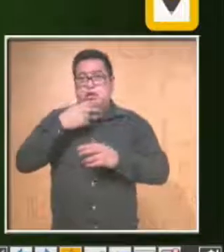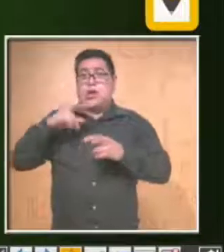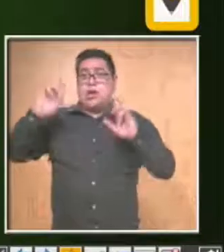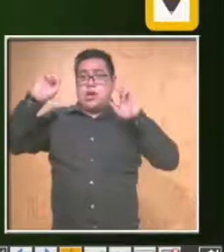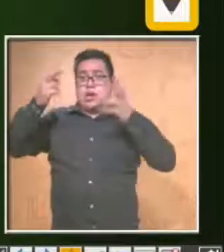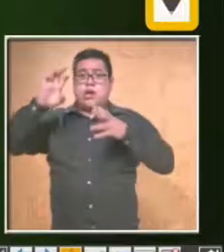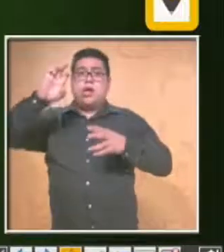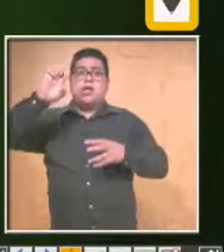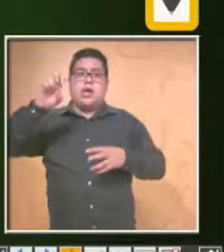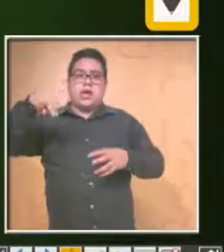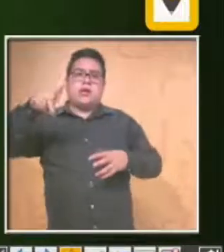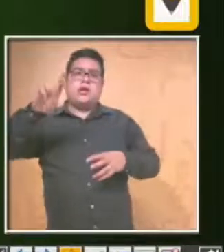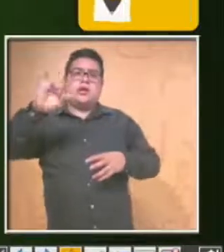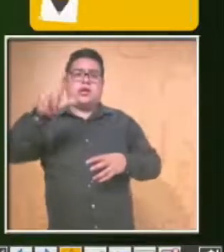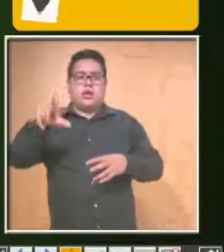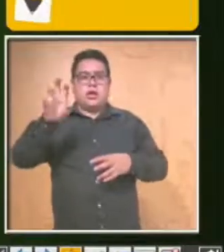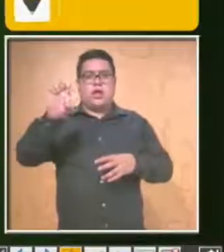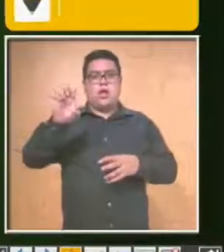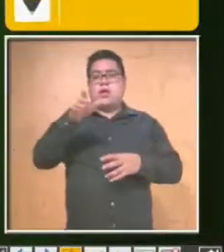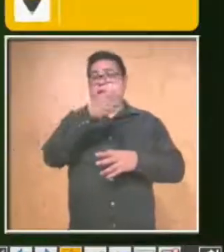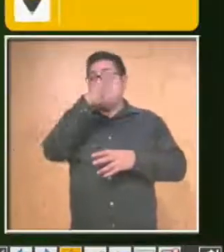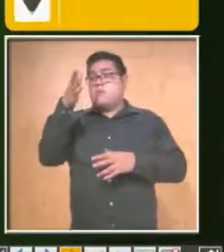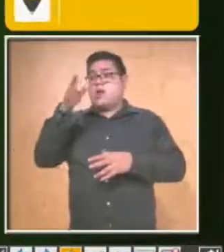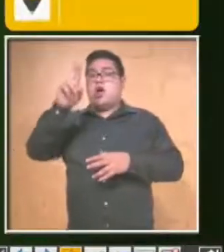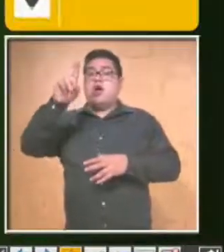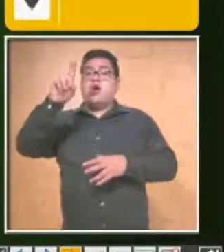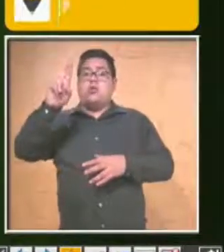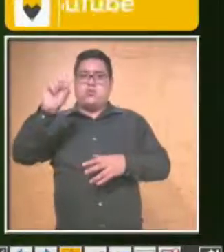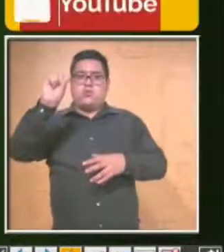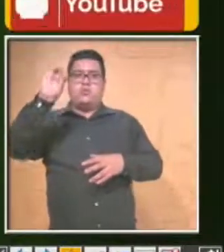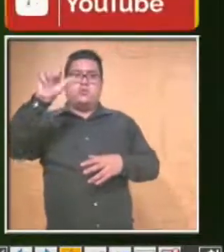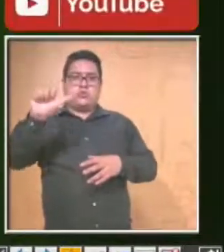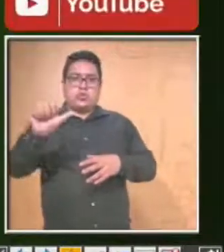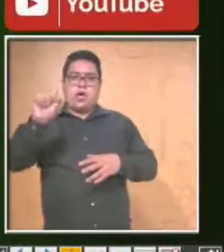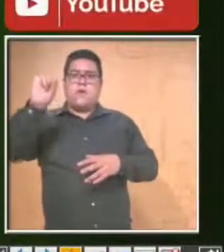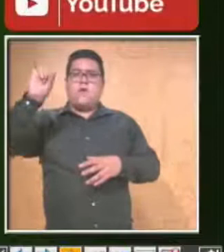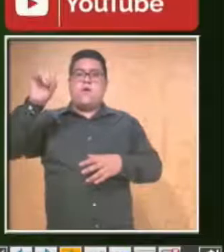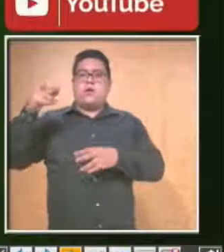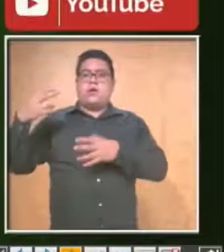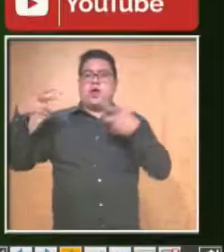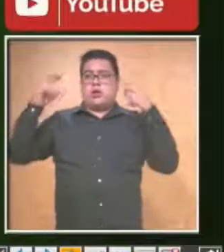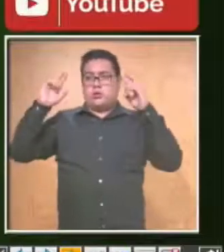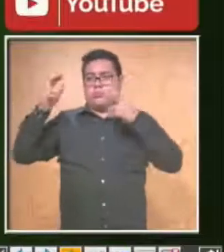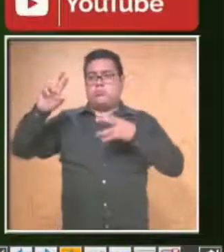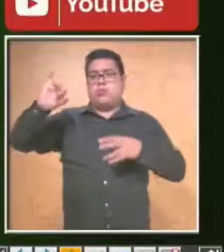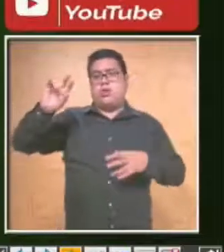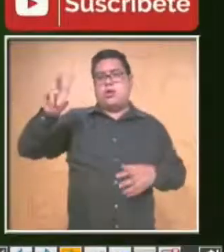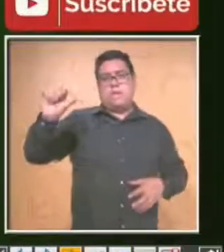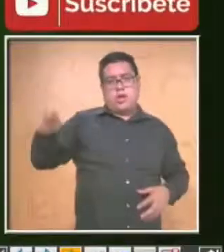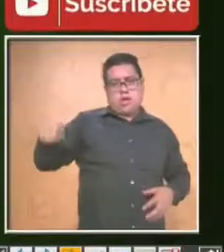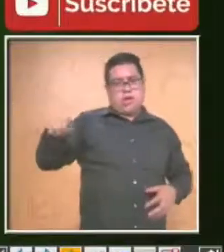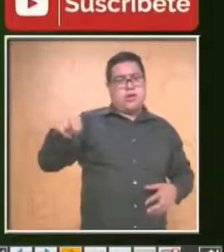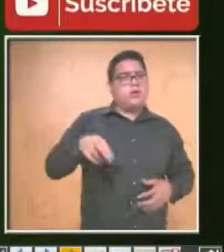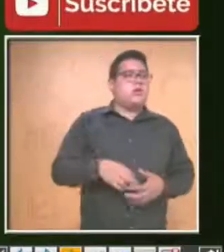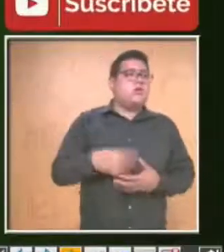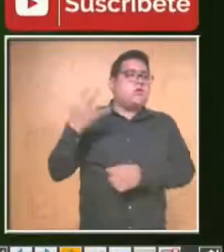VIII y acabamos de revisar también a Rusia con Iván el Terrible, con Iván IV. Por lo